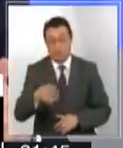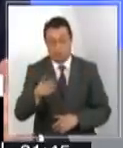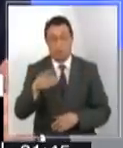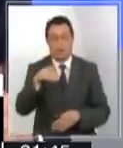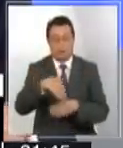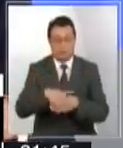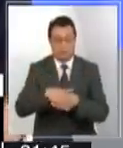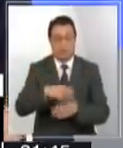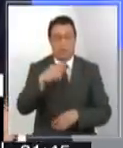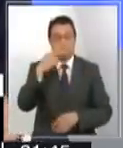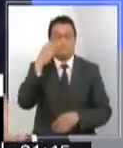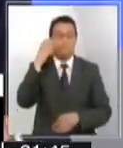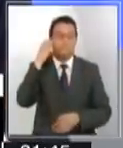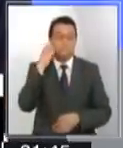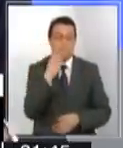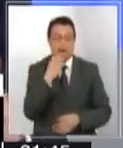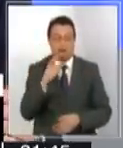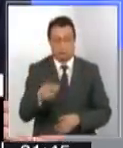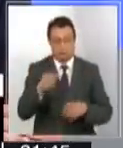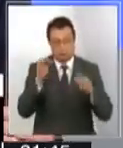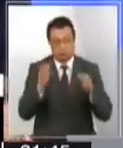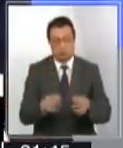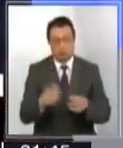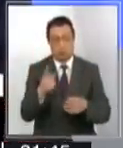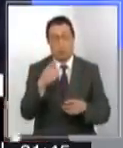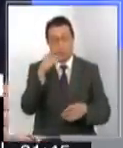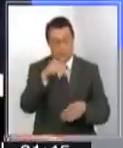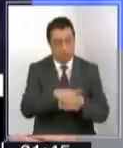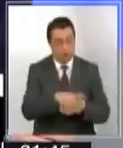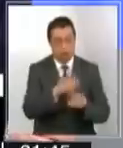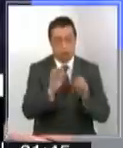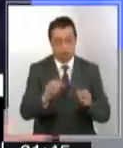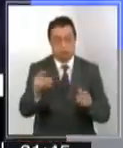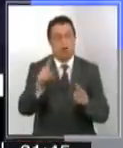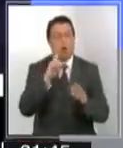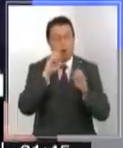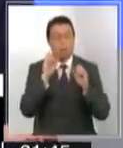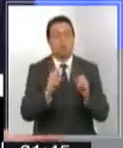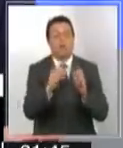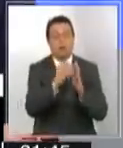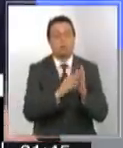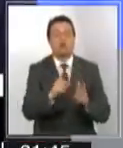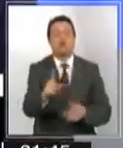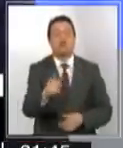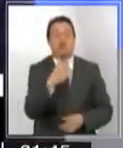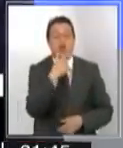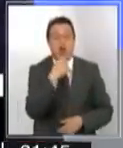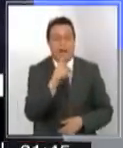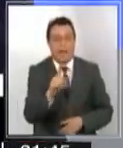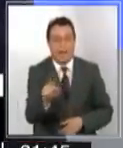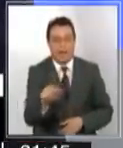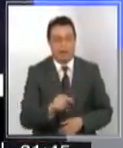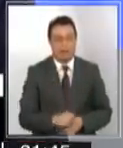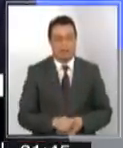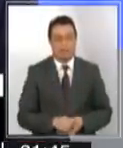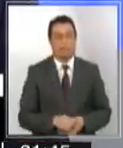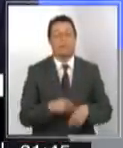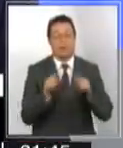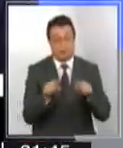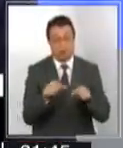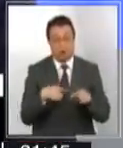en mayo. En mayo se podía hacer perfectamente un militante un voto con los registros que habían, y no se quiso. Y yo era partidario de